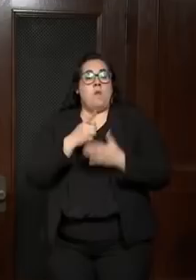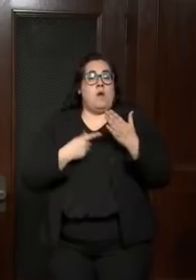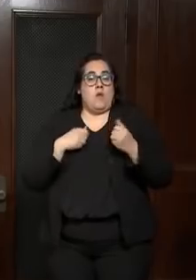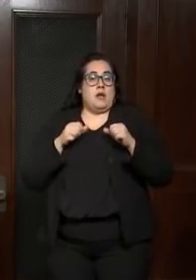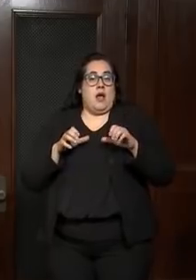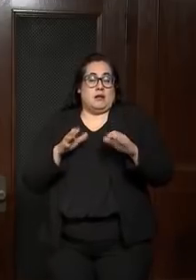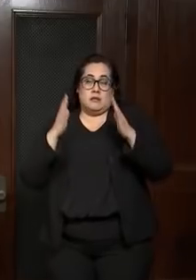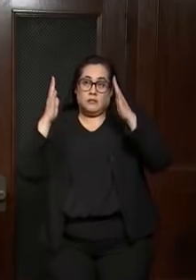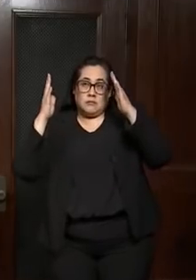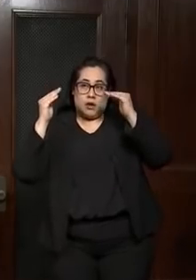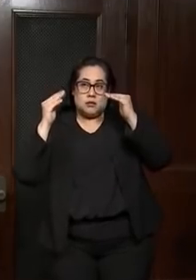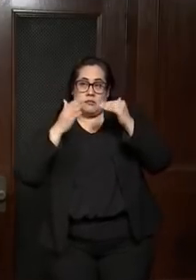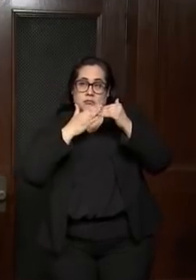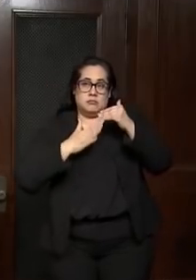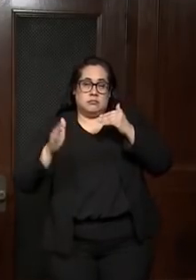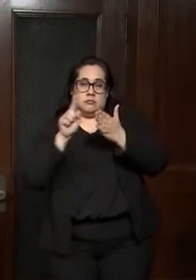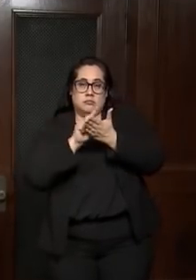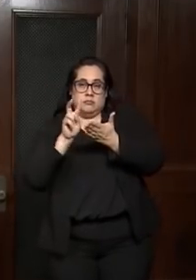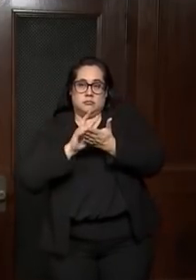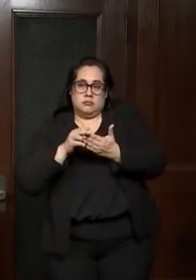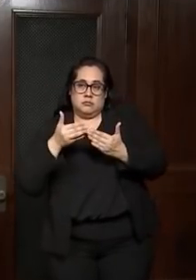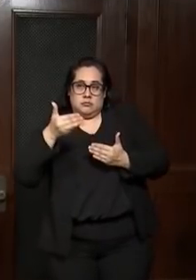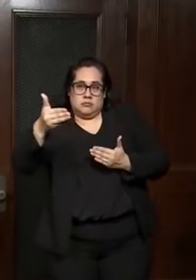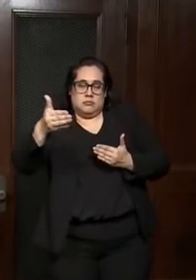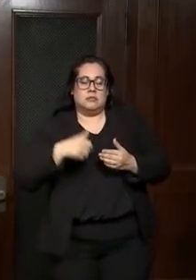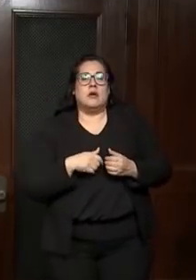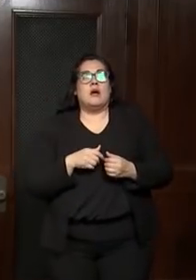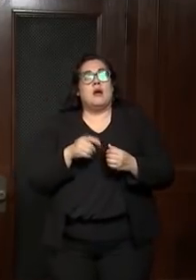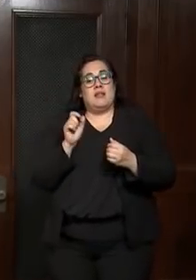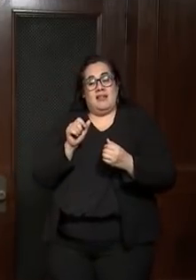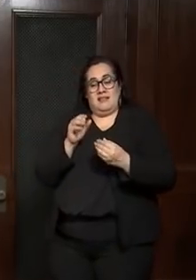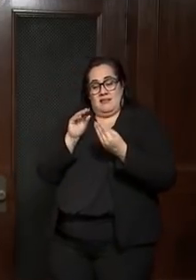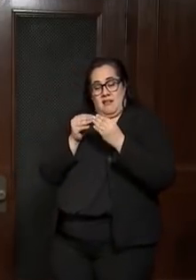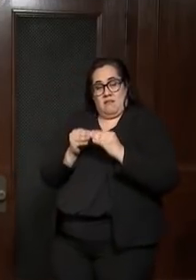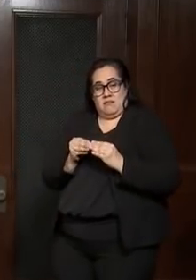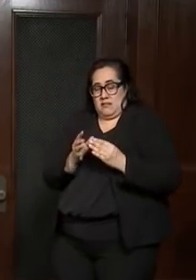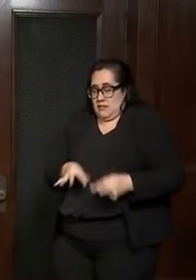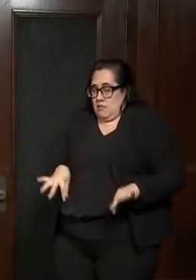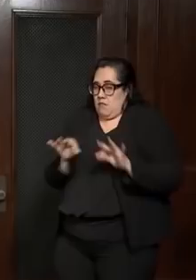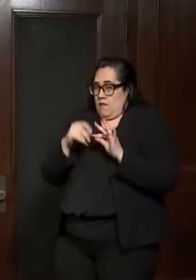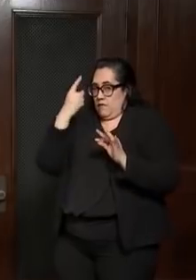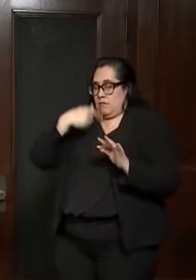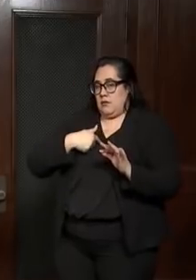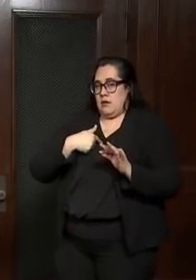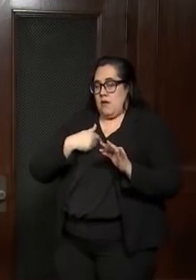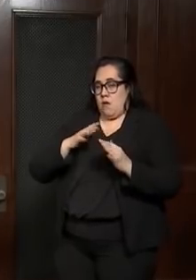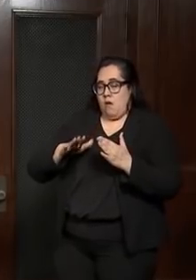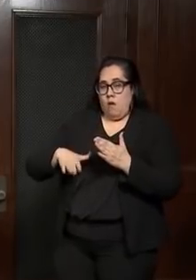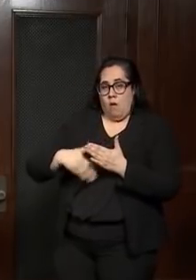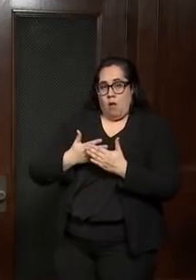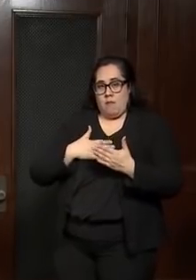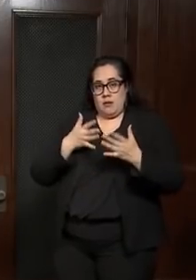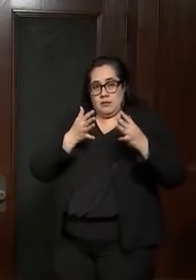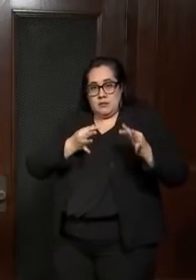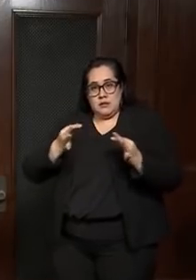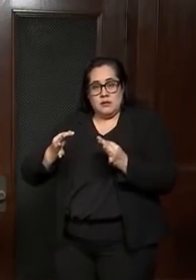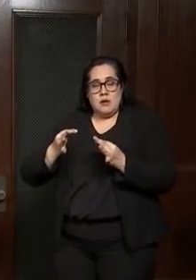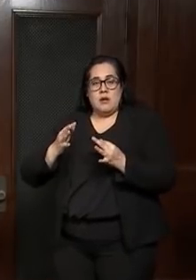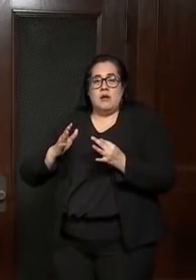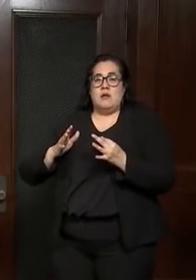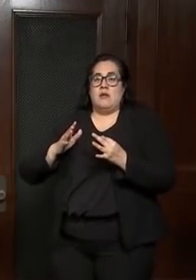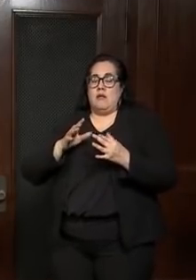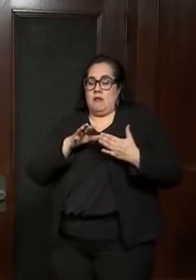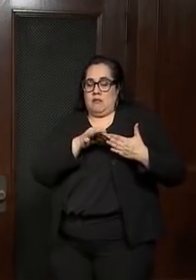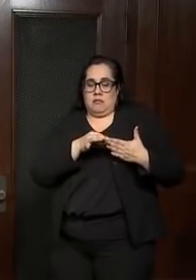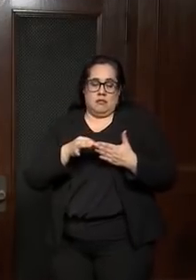podemos esperar en las semanas que llegan. Y los datos son muy importantes para mí. Todas las decisiones son el resultado